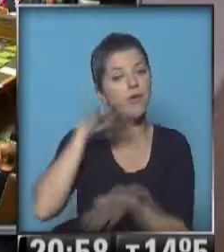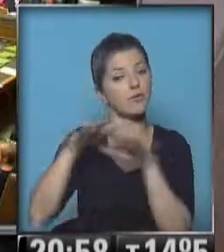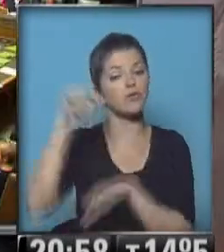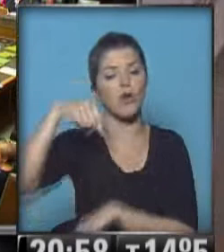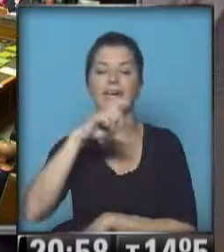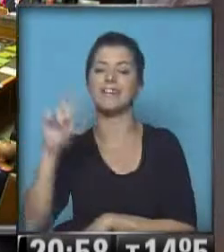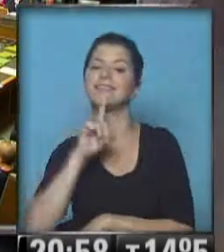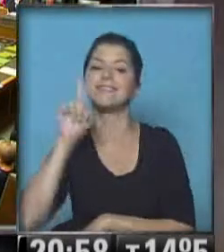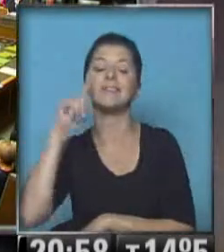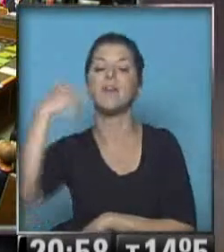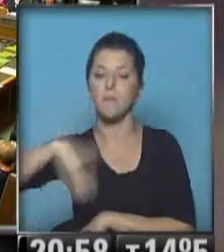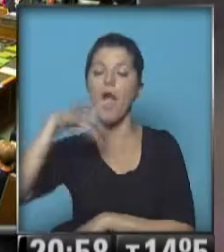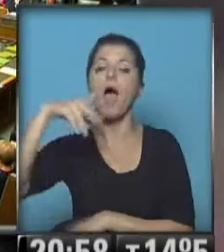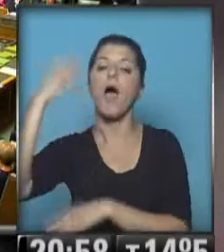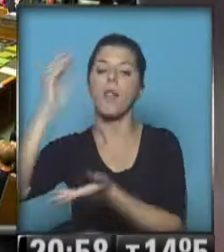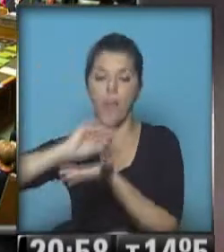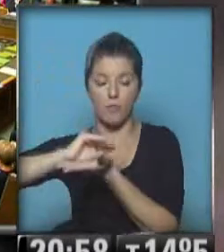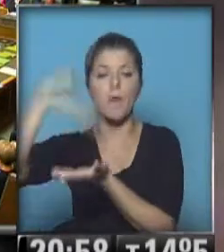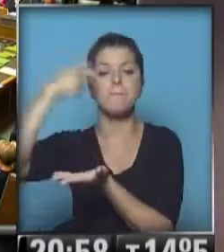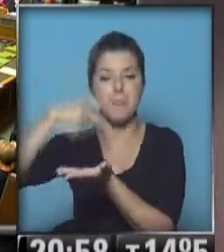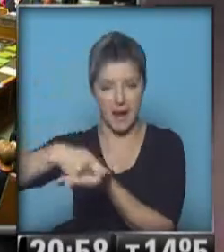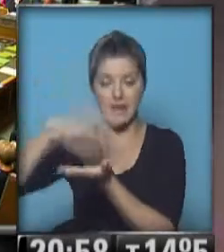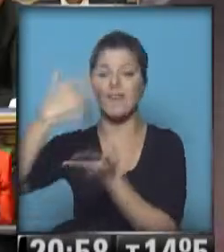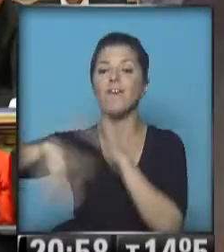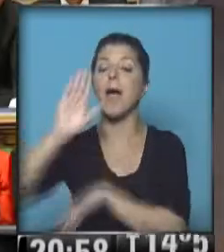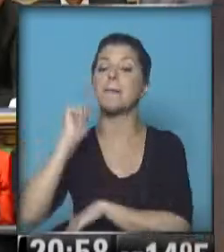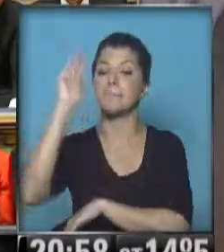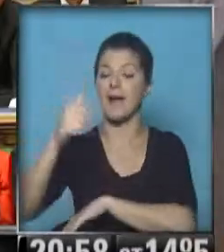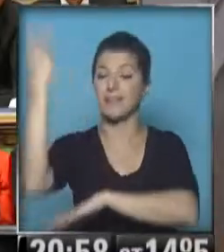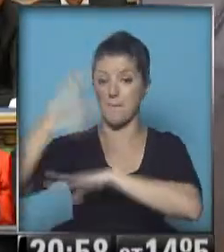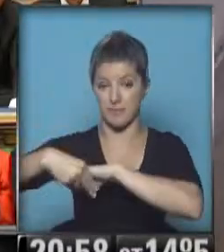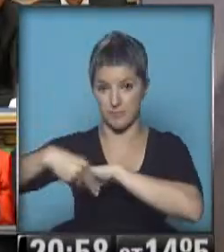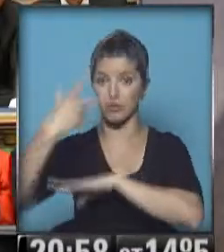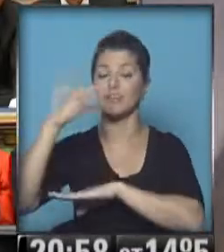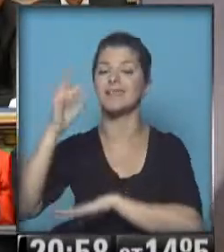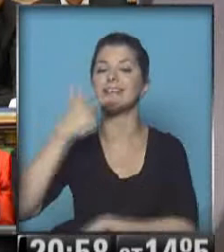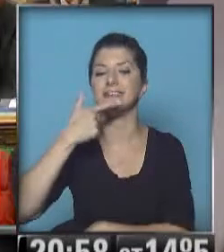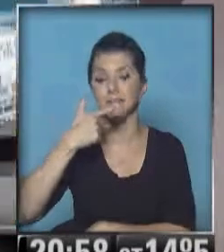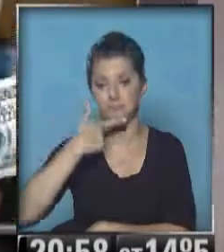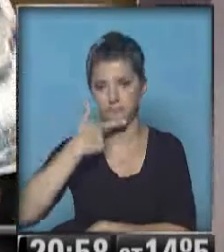deuda bajo legislación argentina que vencía el próximo martes 30 de septiembre.